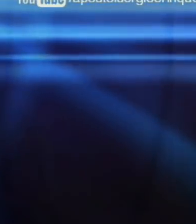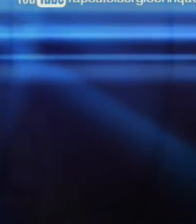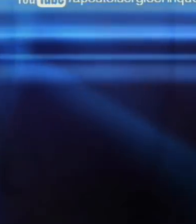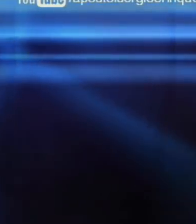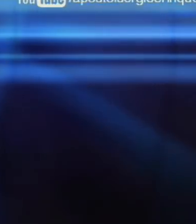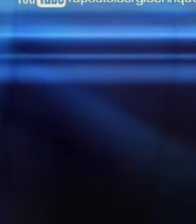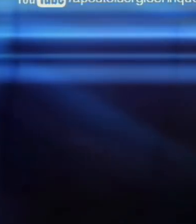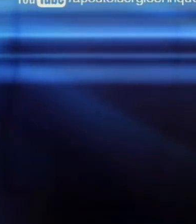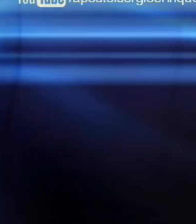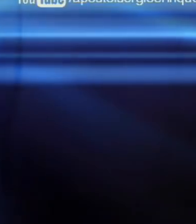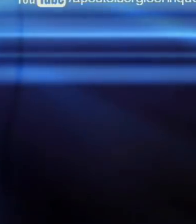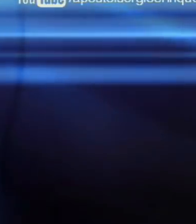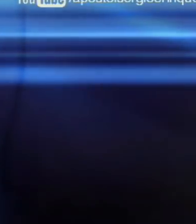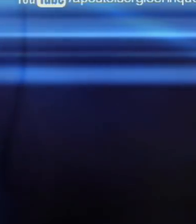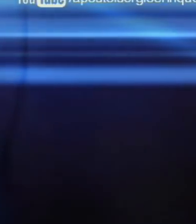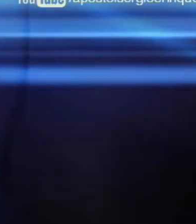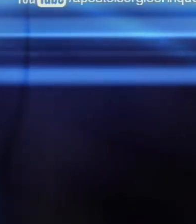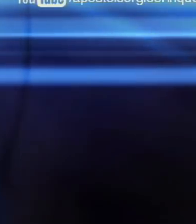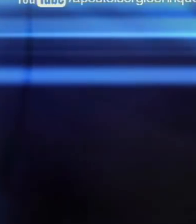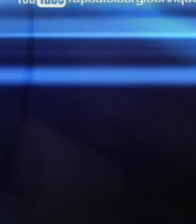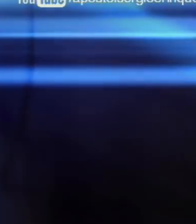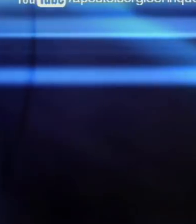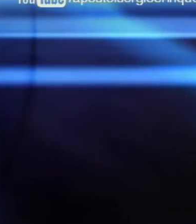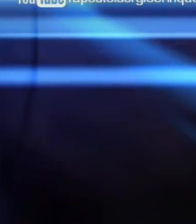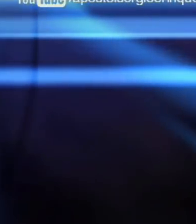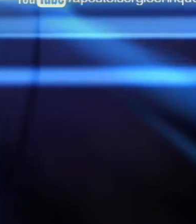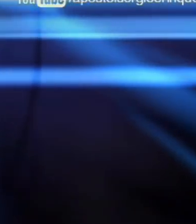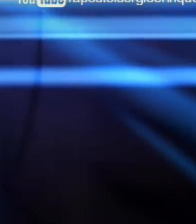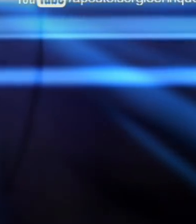No, eso no es, ¿verdad?